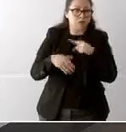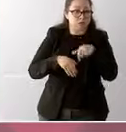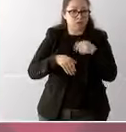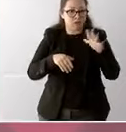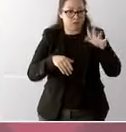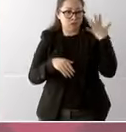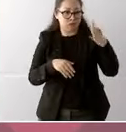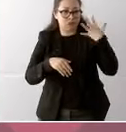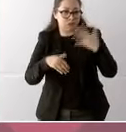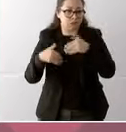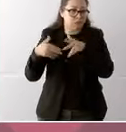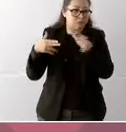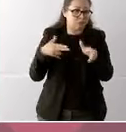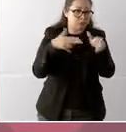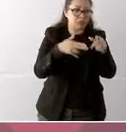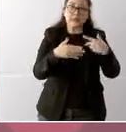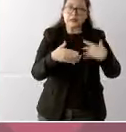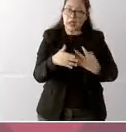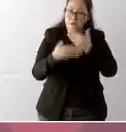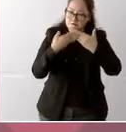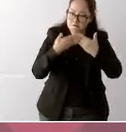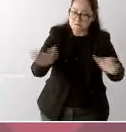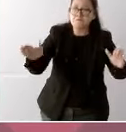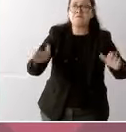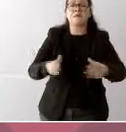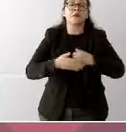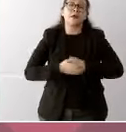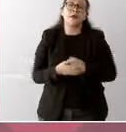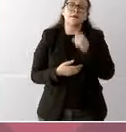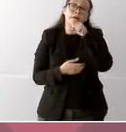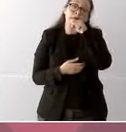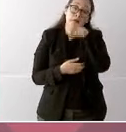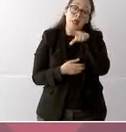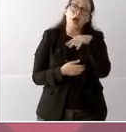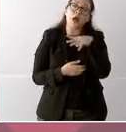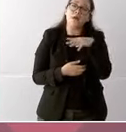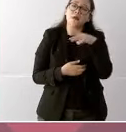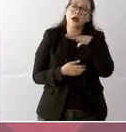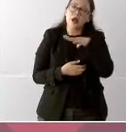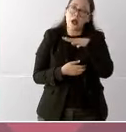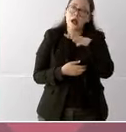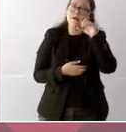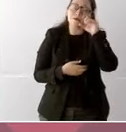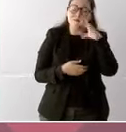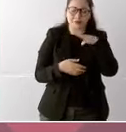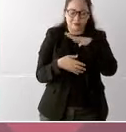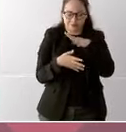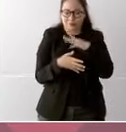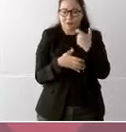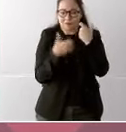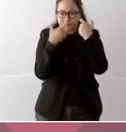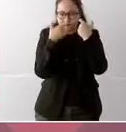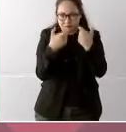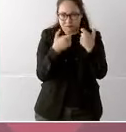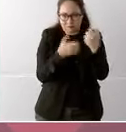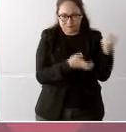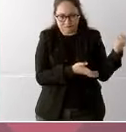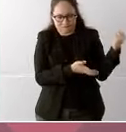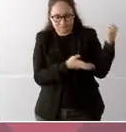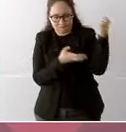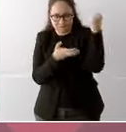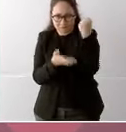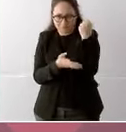Y también ya tenemos los recursos